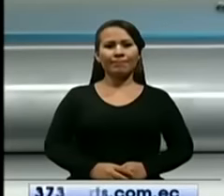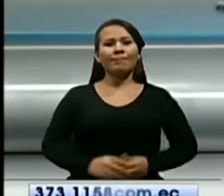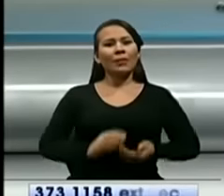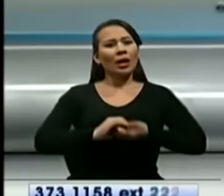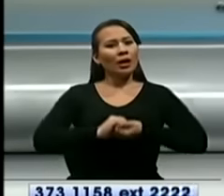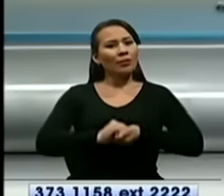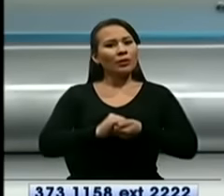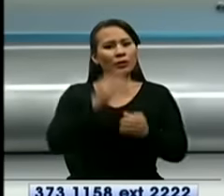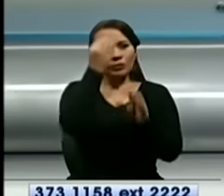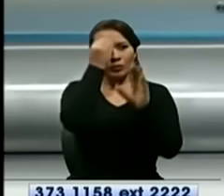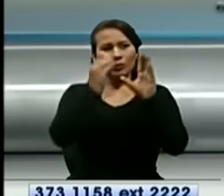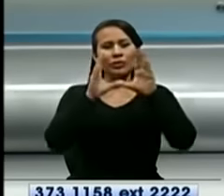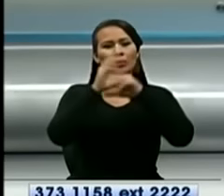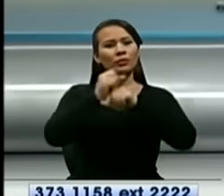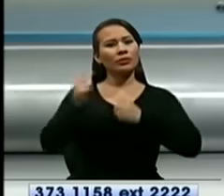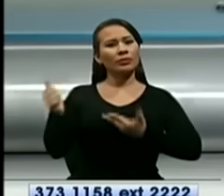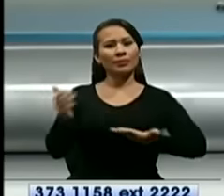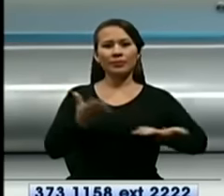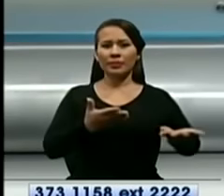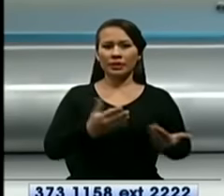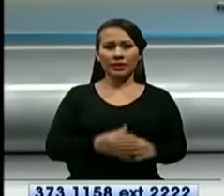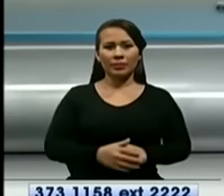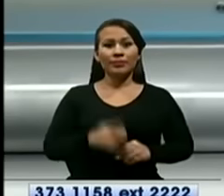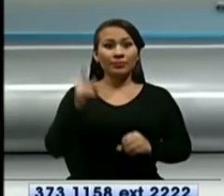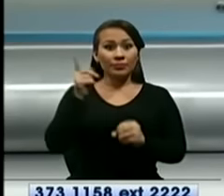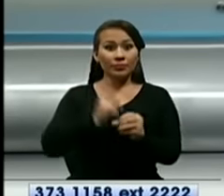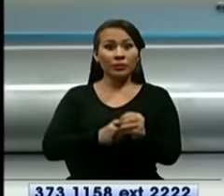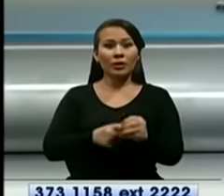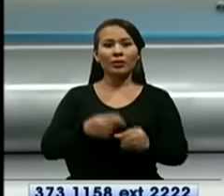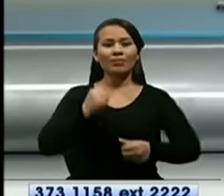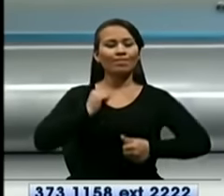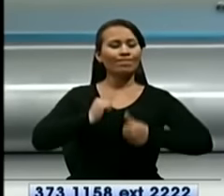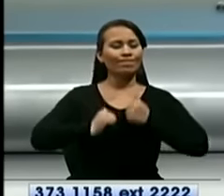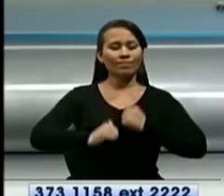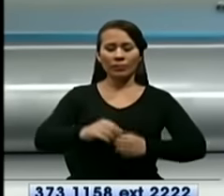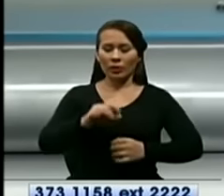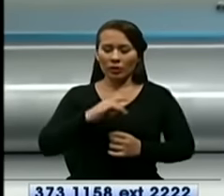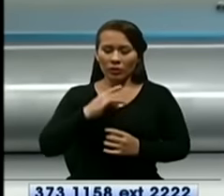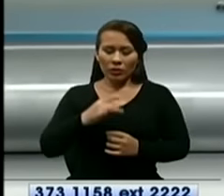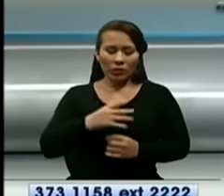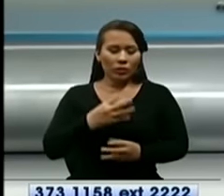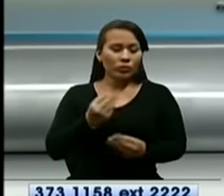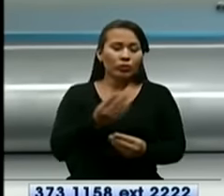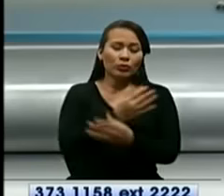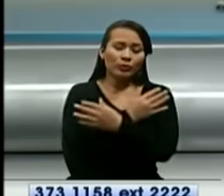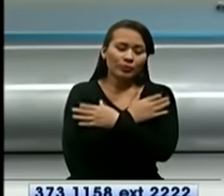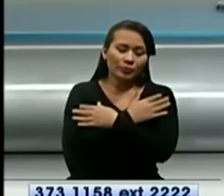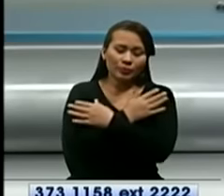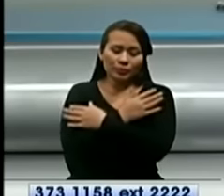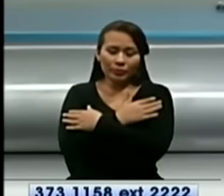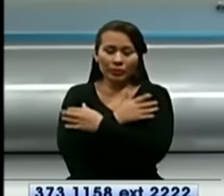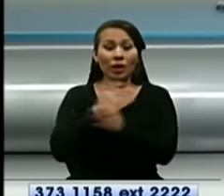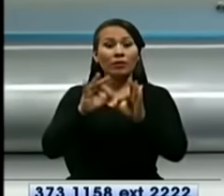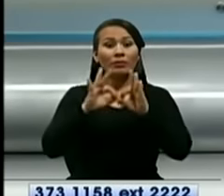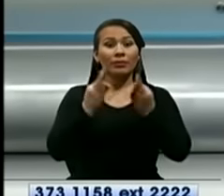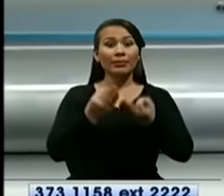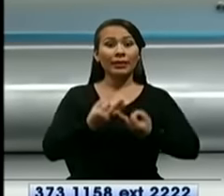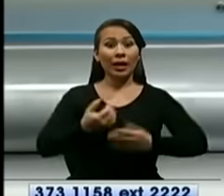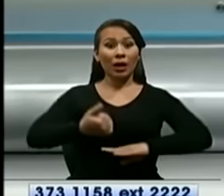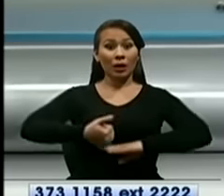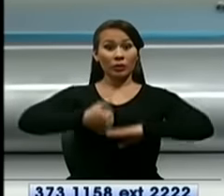Amigos, buenas noches y bienvenidos. En Quito, en medio de un profundo dolor y muestras de afecto, los familiares, amigos y